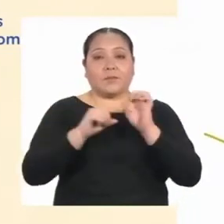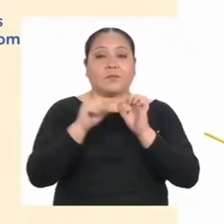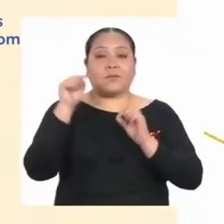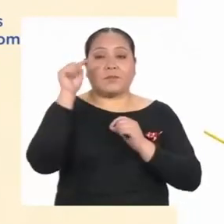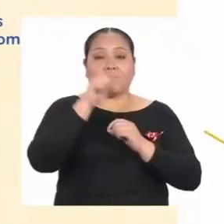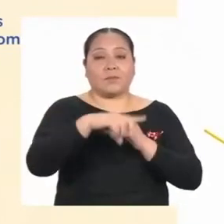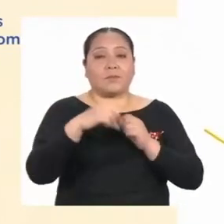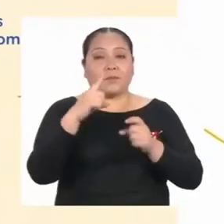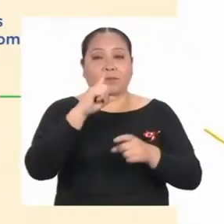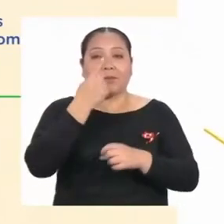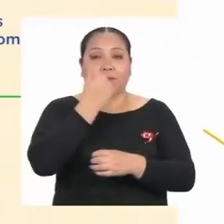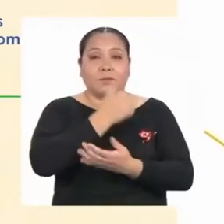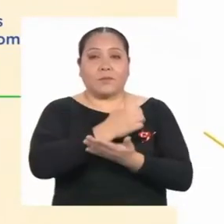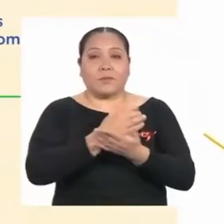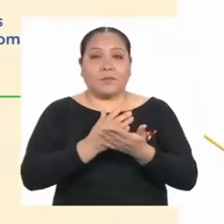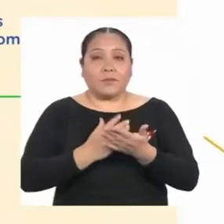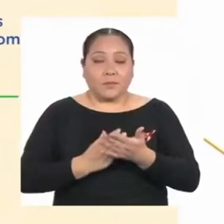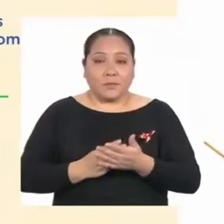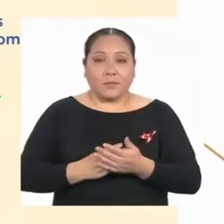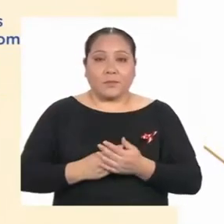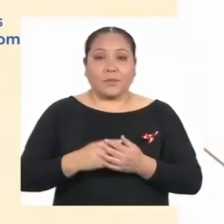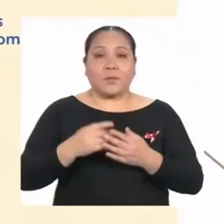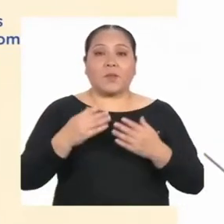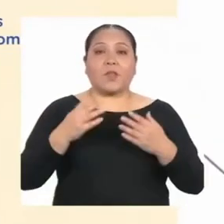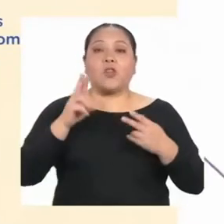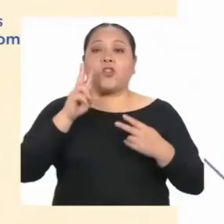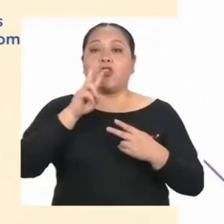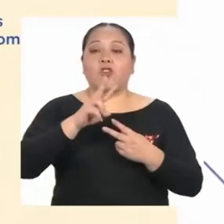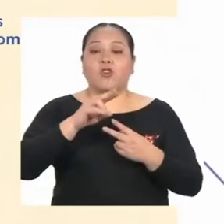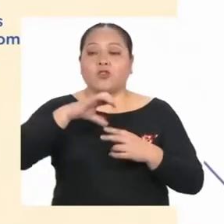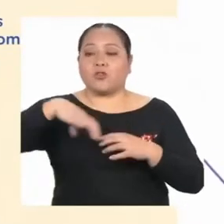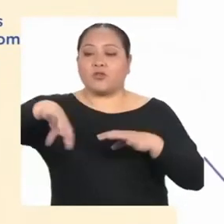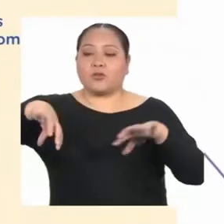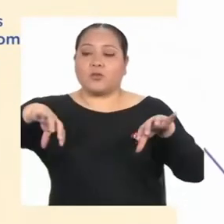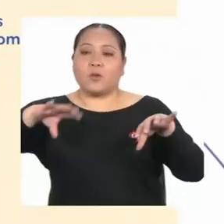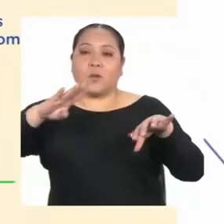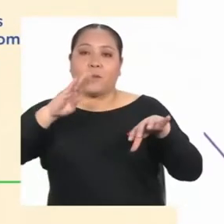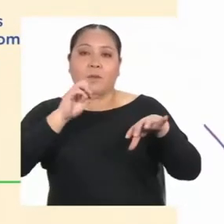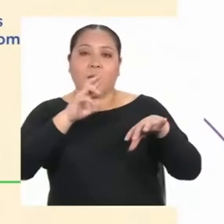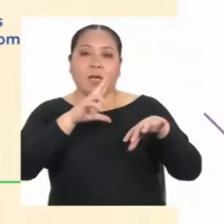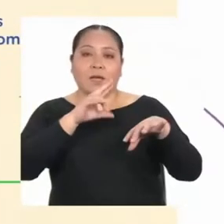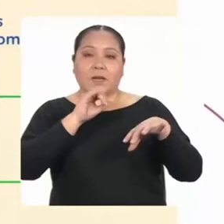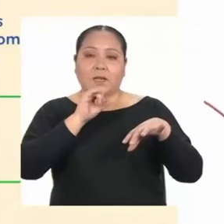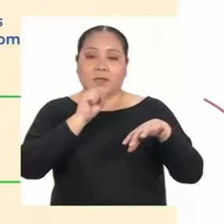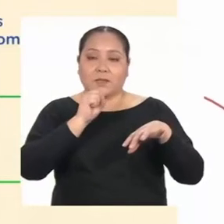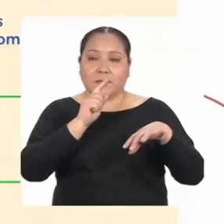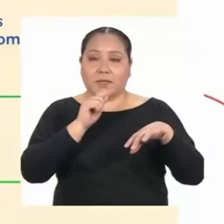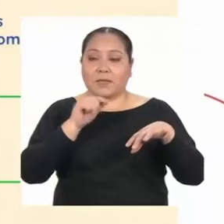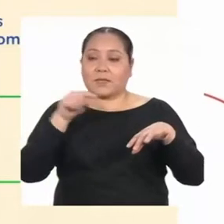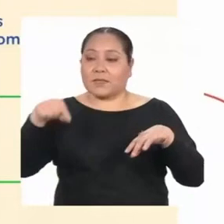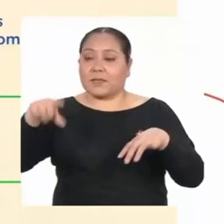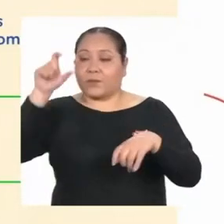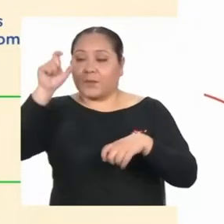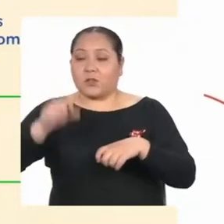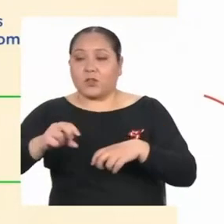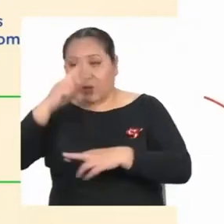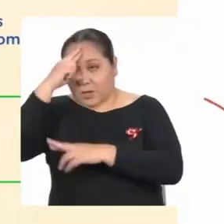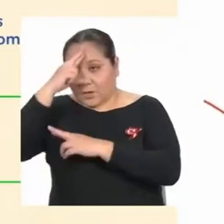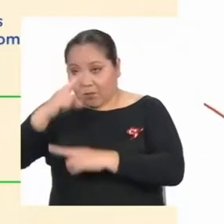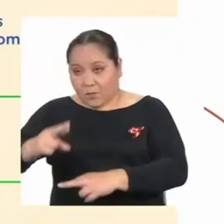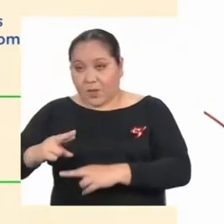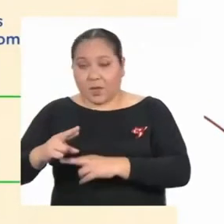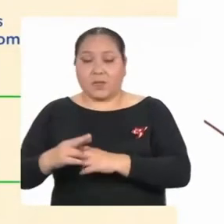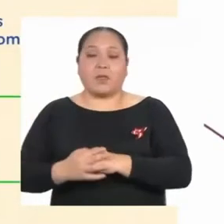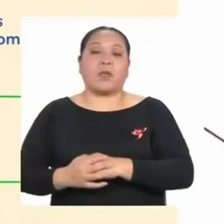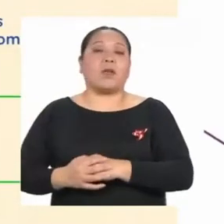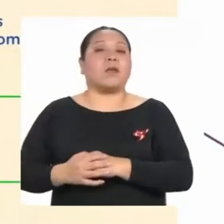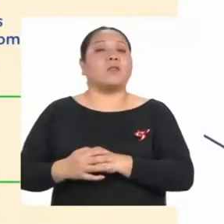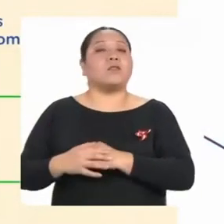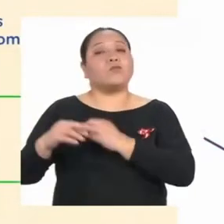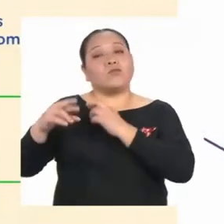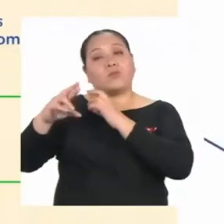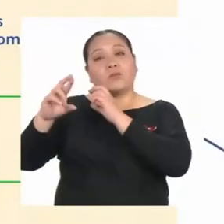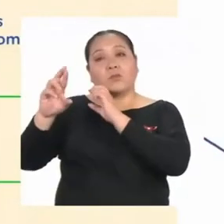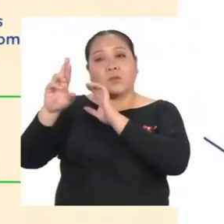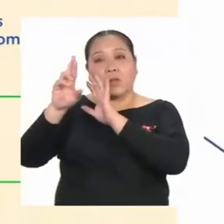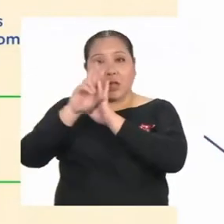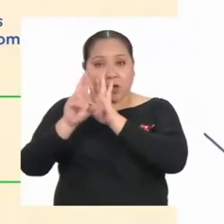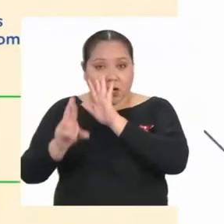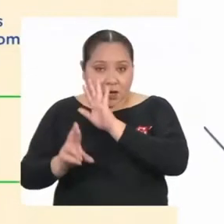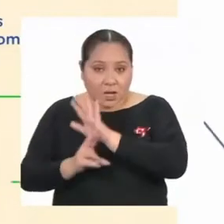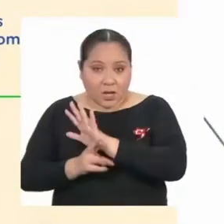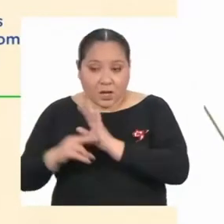es: existen dos tipos de barristas, quienes respetan los códigos de seguridad y van a alentar a su